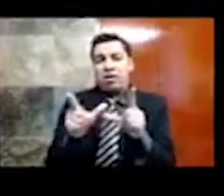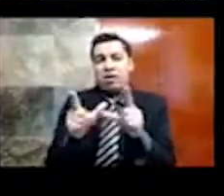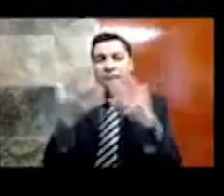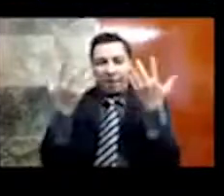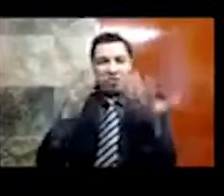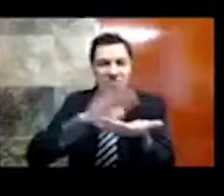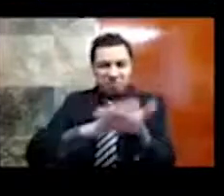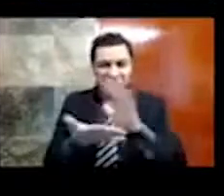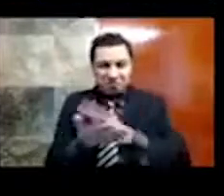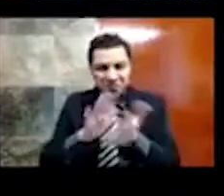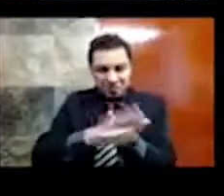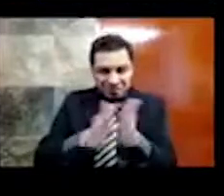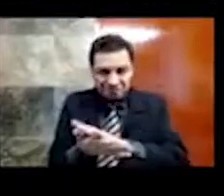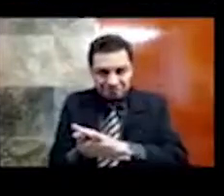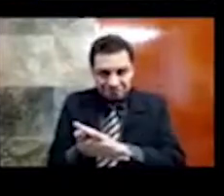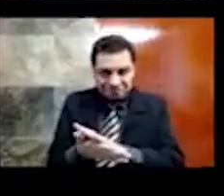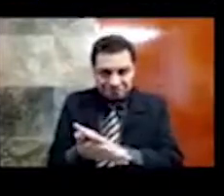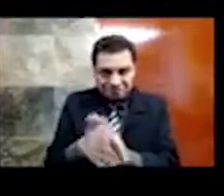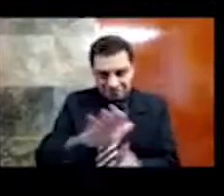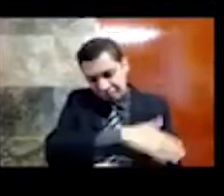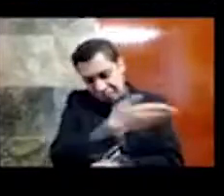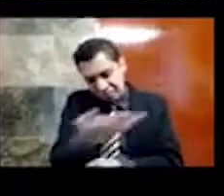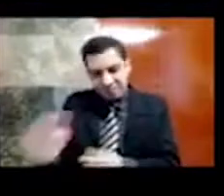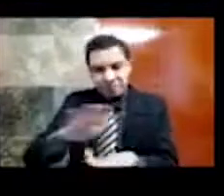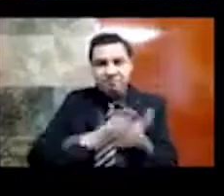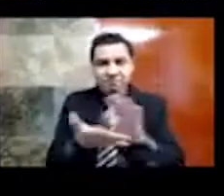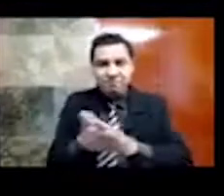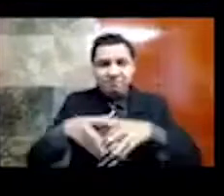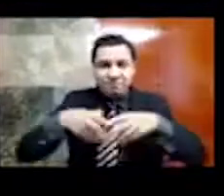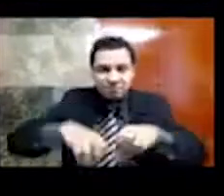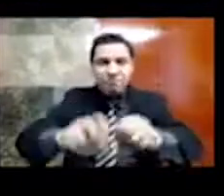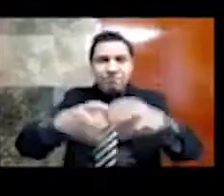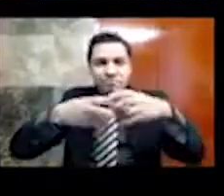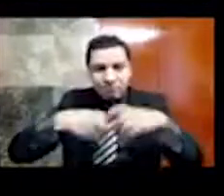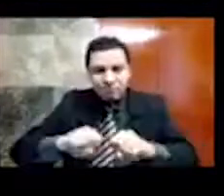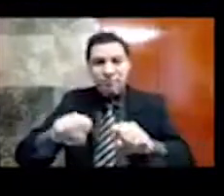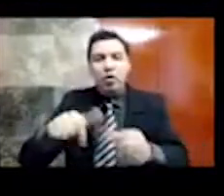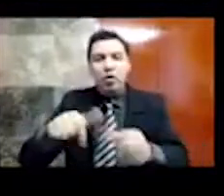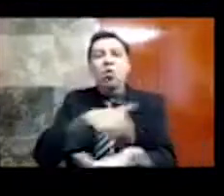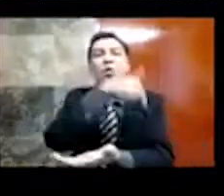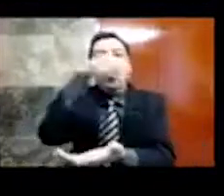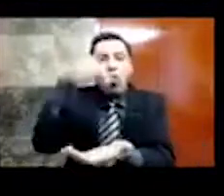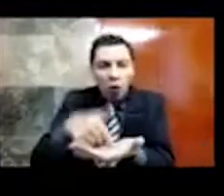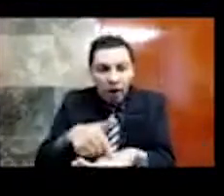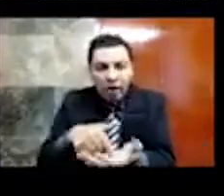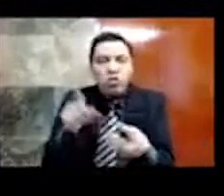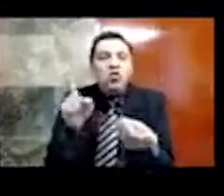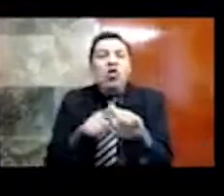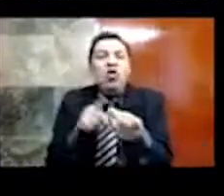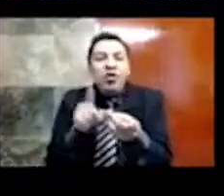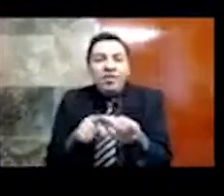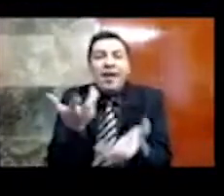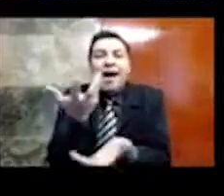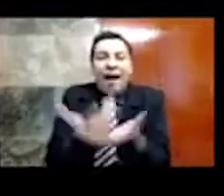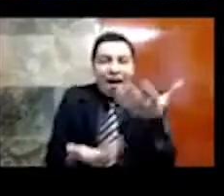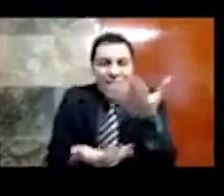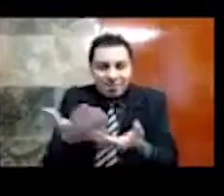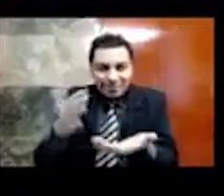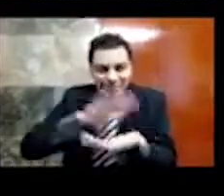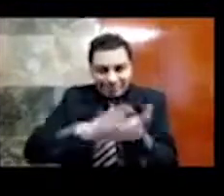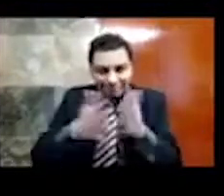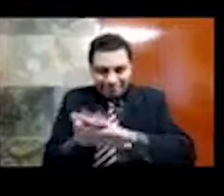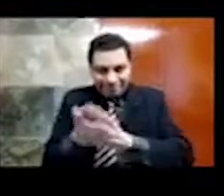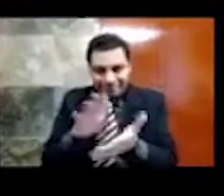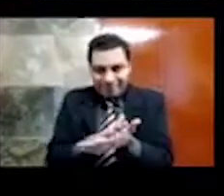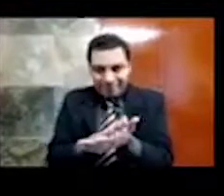porque Tlaxcali es tortilla. Tlaxcalan es el lugar de tortillas. No le gusta mucho tlaxcaltecas que digamos que es lugar de tortillas